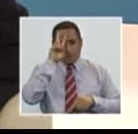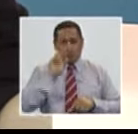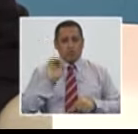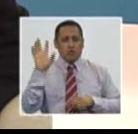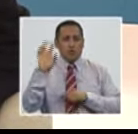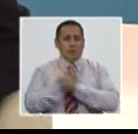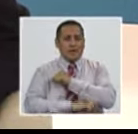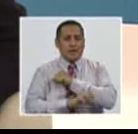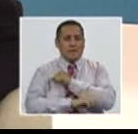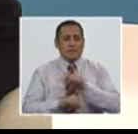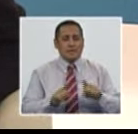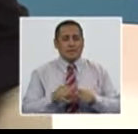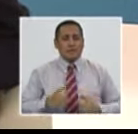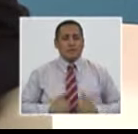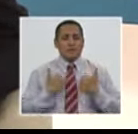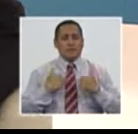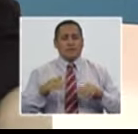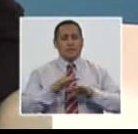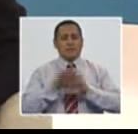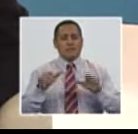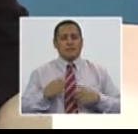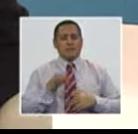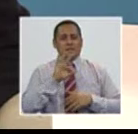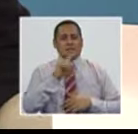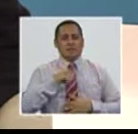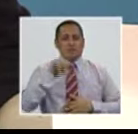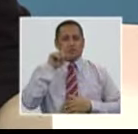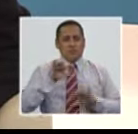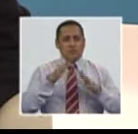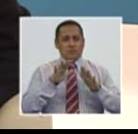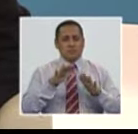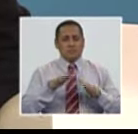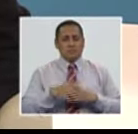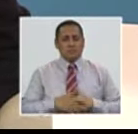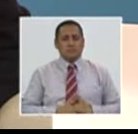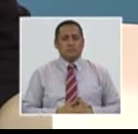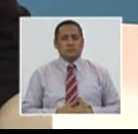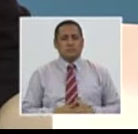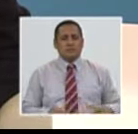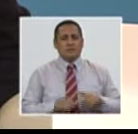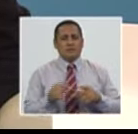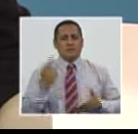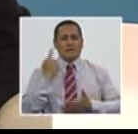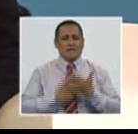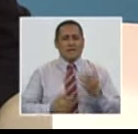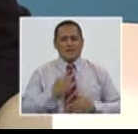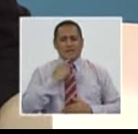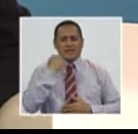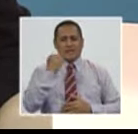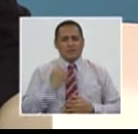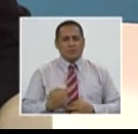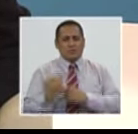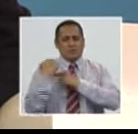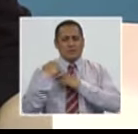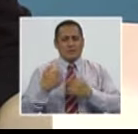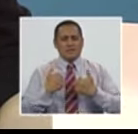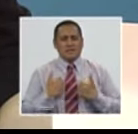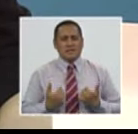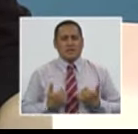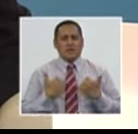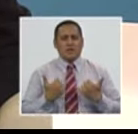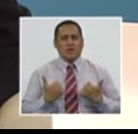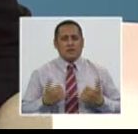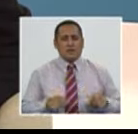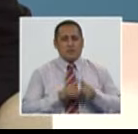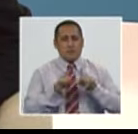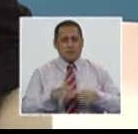peruanos que que viven fuera y que asciende a tres millones aproximadamente el Qué derechos y deberes tienen es